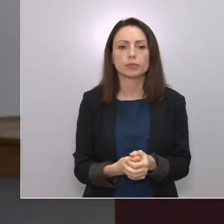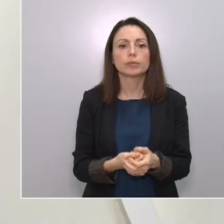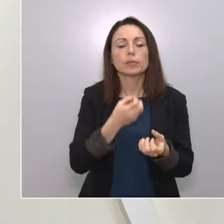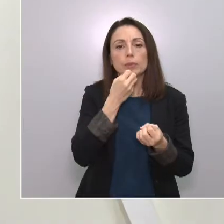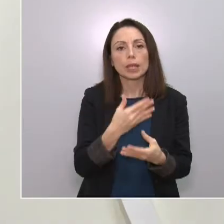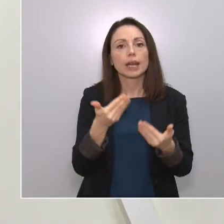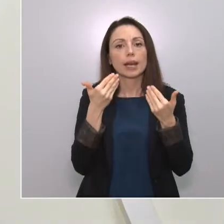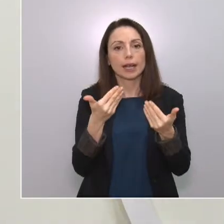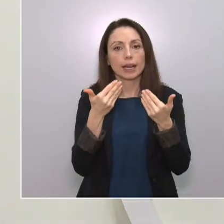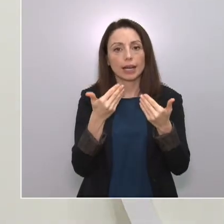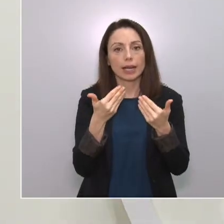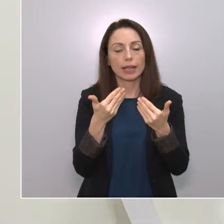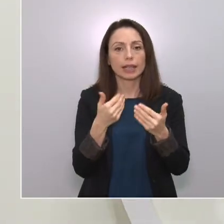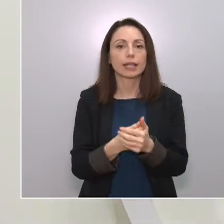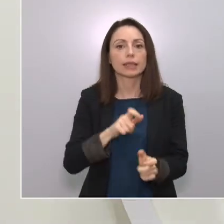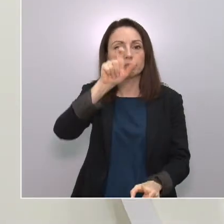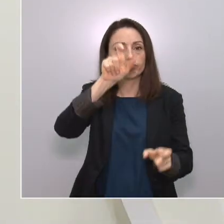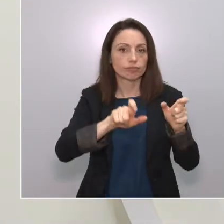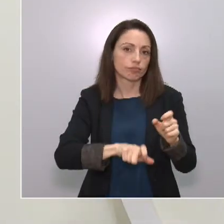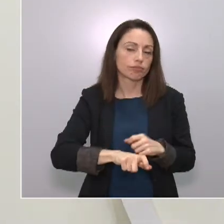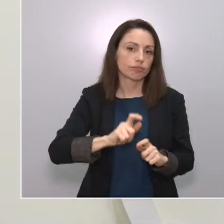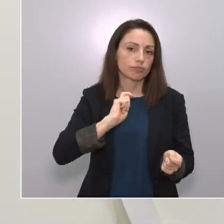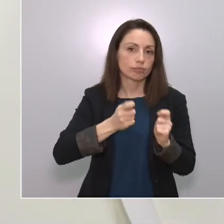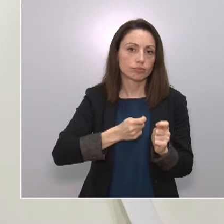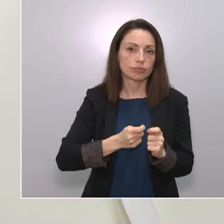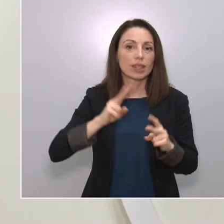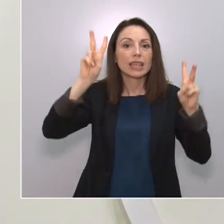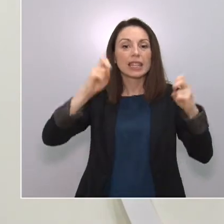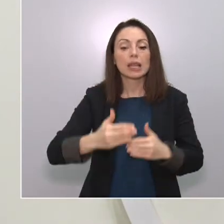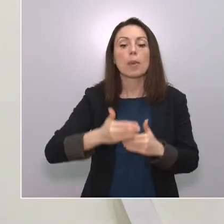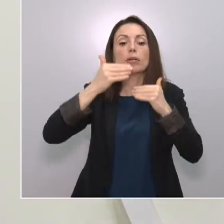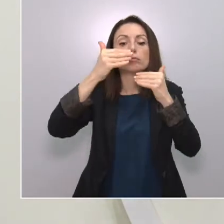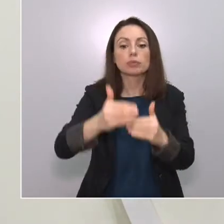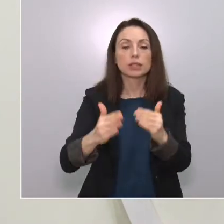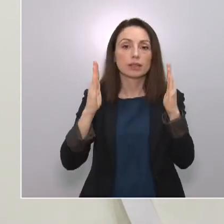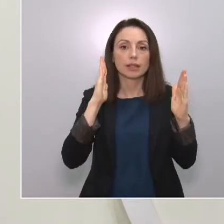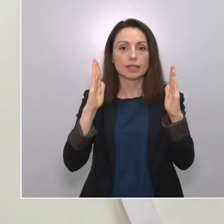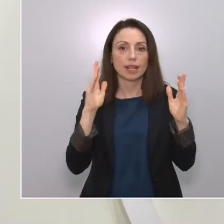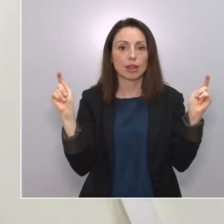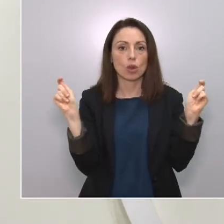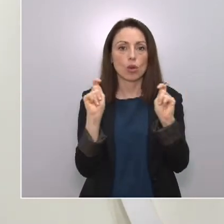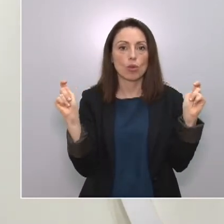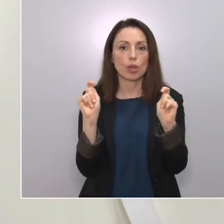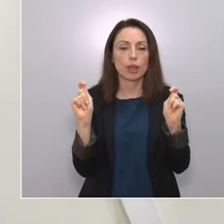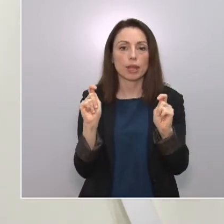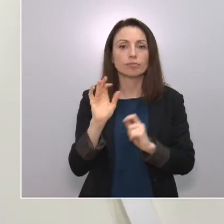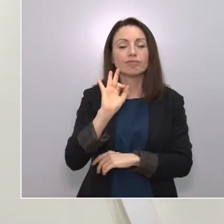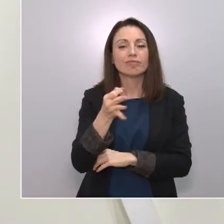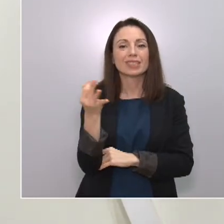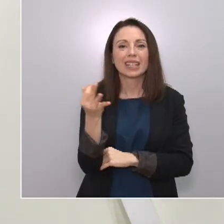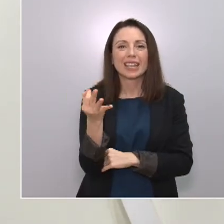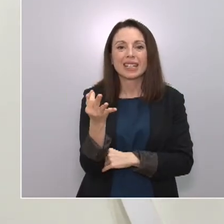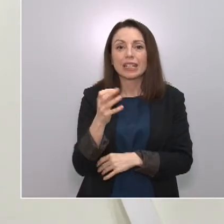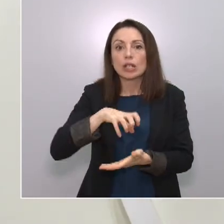Bueno, muchas gracias, Daniel. En cuanto a la prórroga del decreto de estado de alarma, lo cierto es que hay